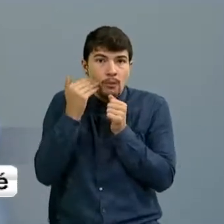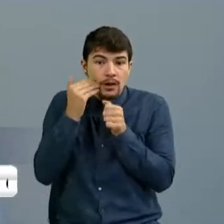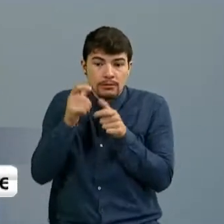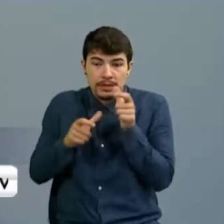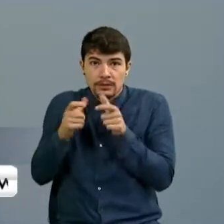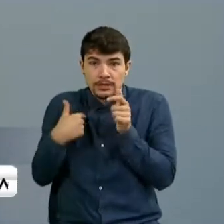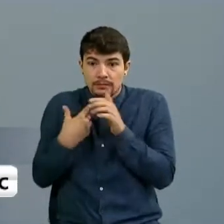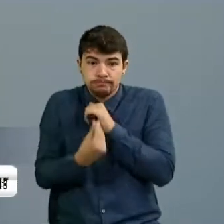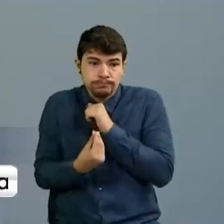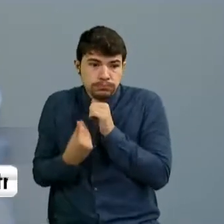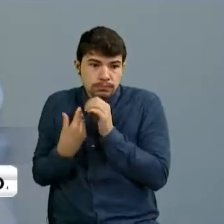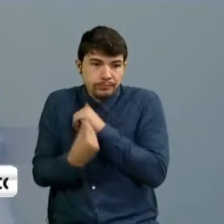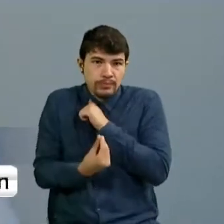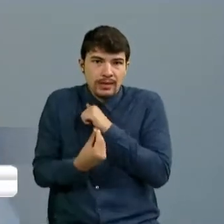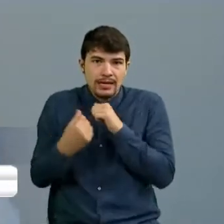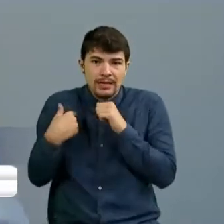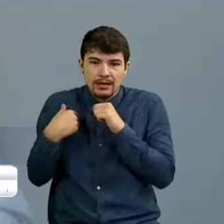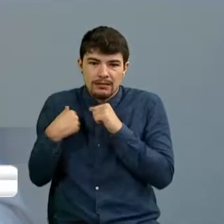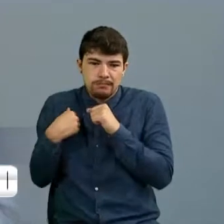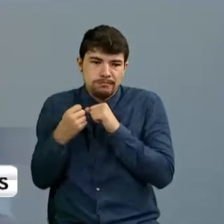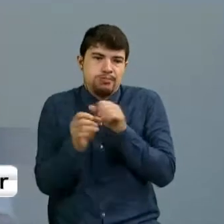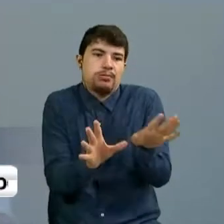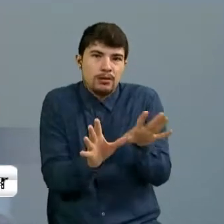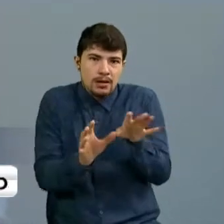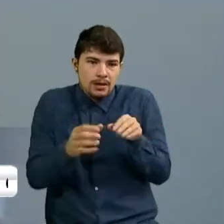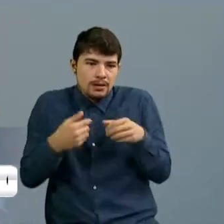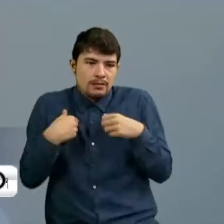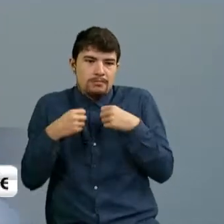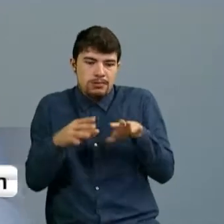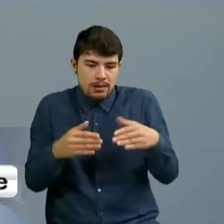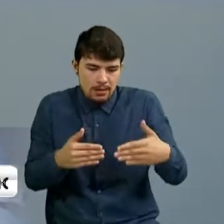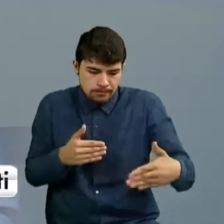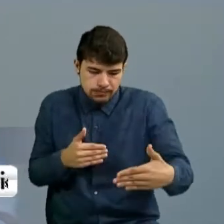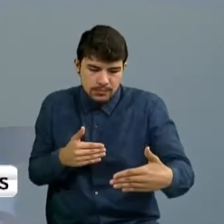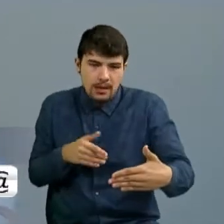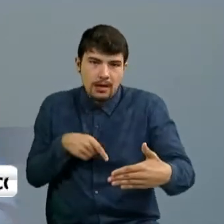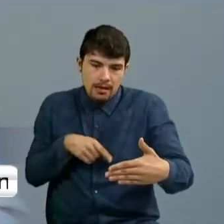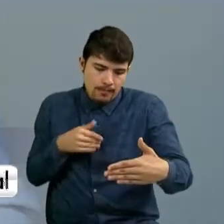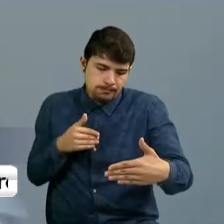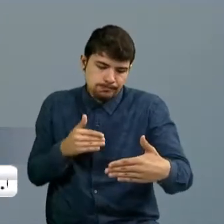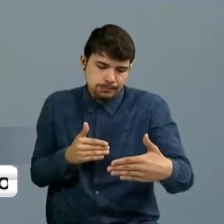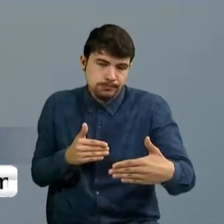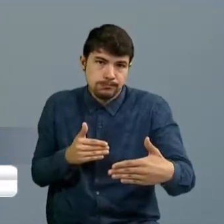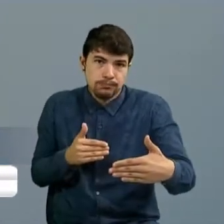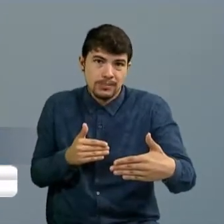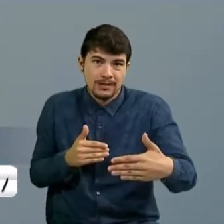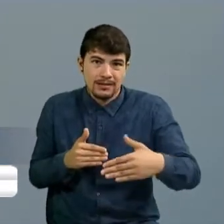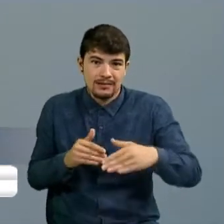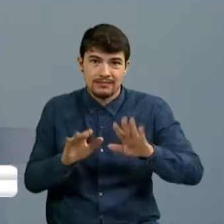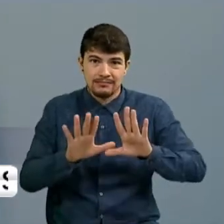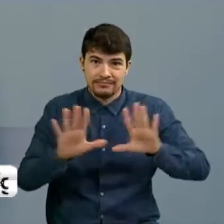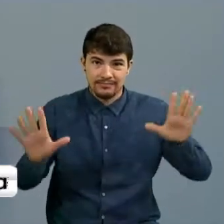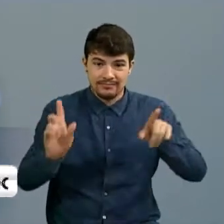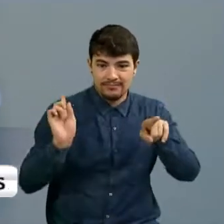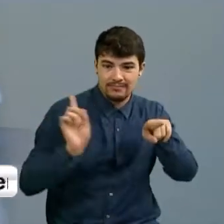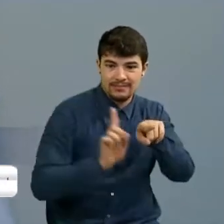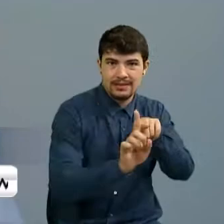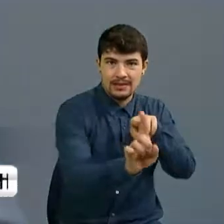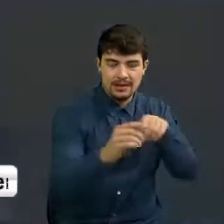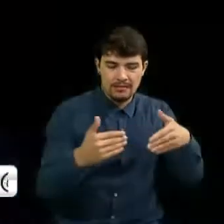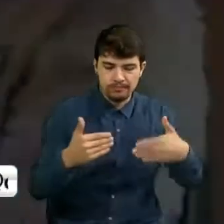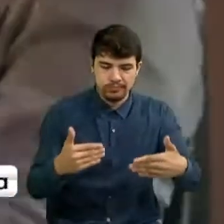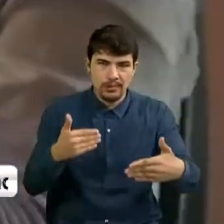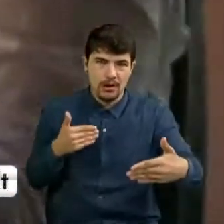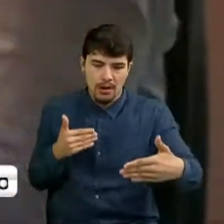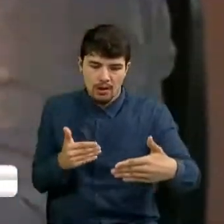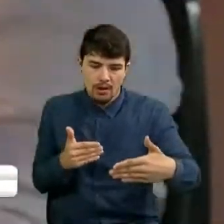iba saliendo, pues el espacio entre el bus y la plataforma queda tan amplio, o el chofer no se parquea pegado a la